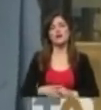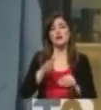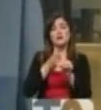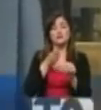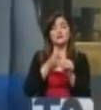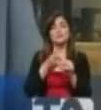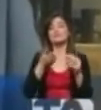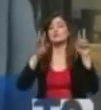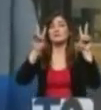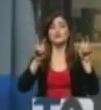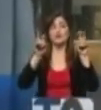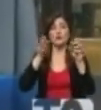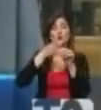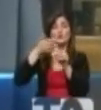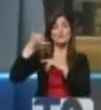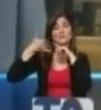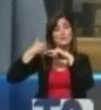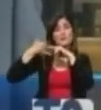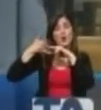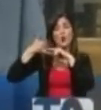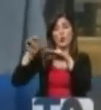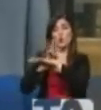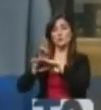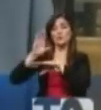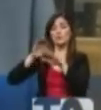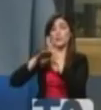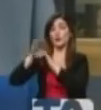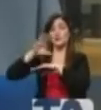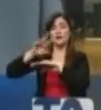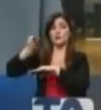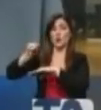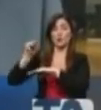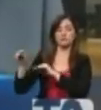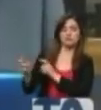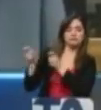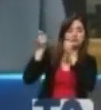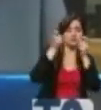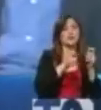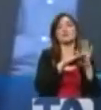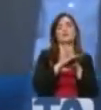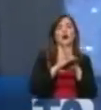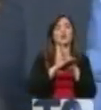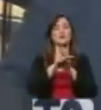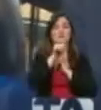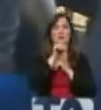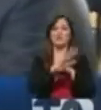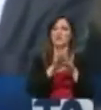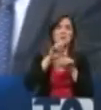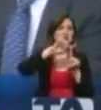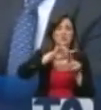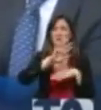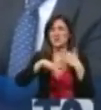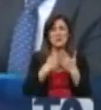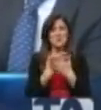del proyecto de dinero electrónico en manos del Banco Central. El resto es en su mayoría nefasto o negativo. Ahora dicen, esperan